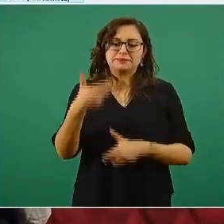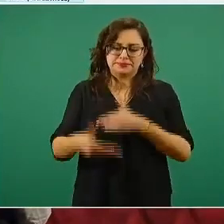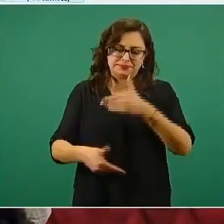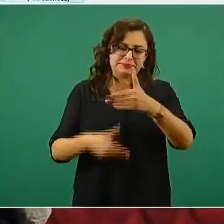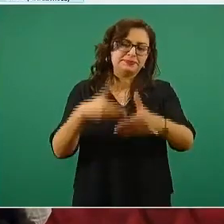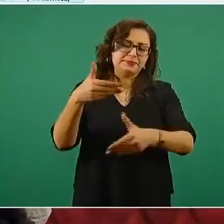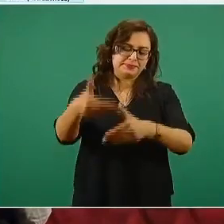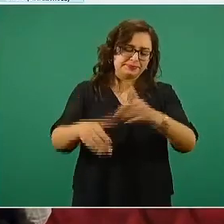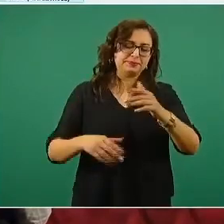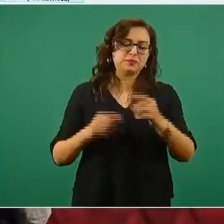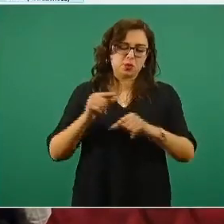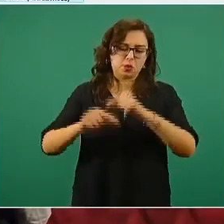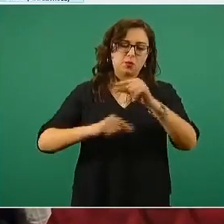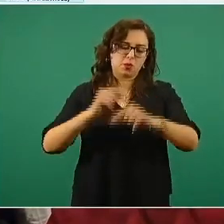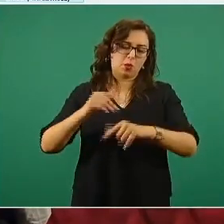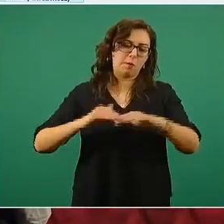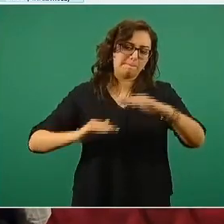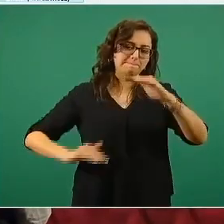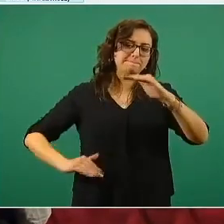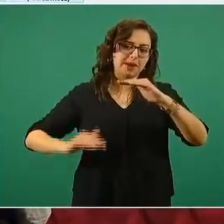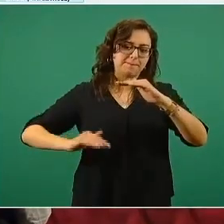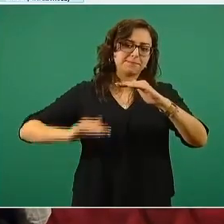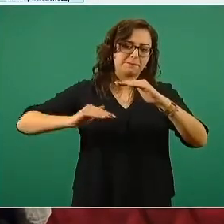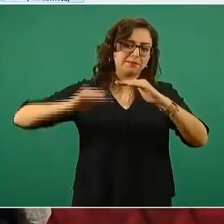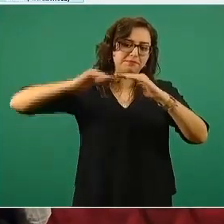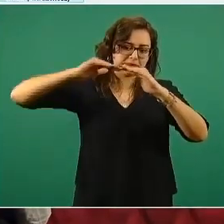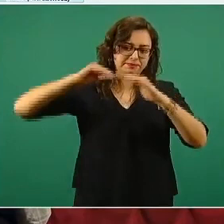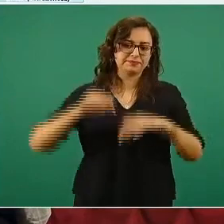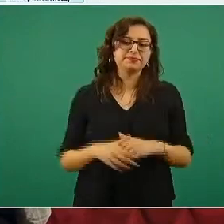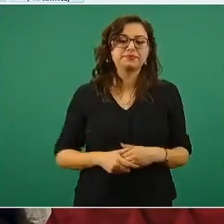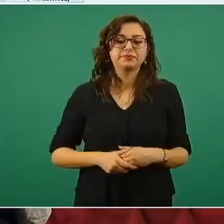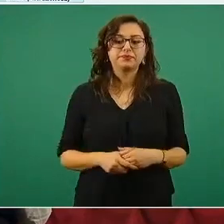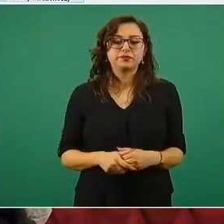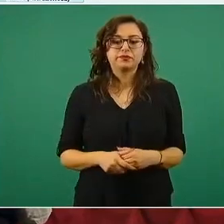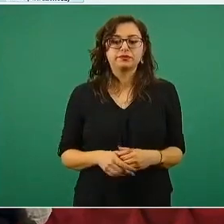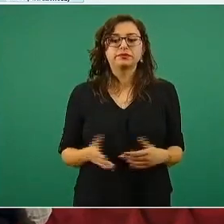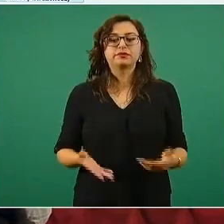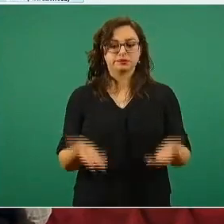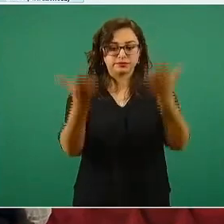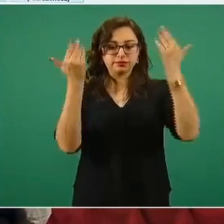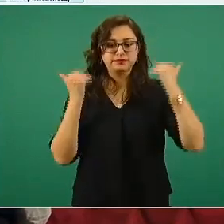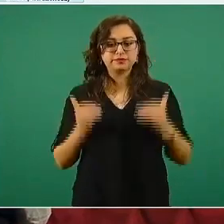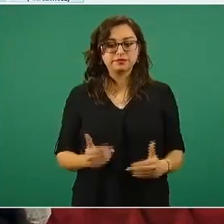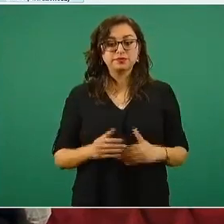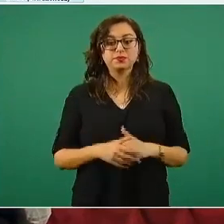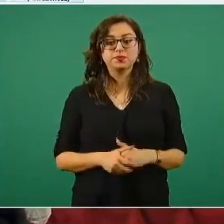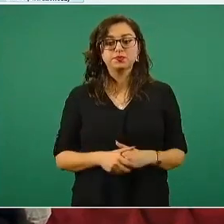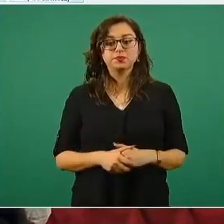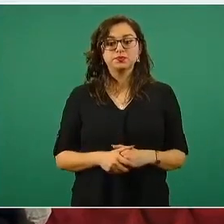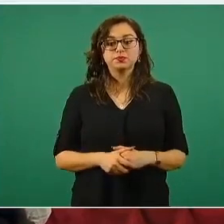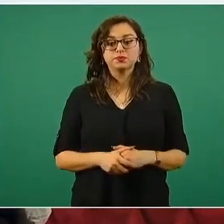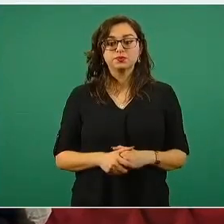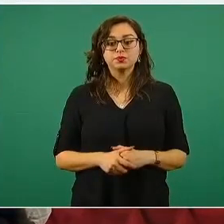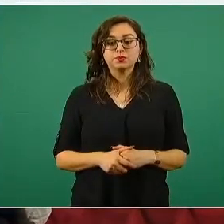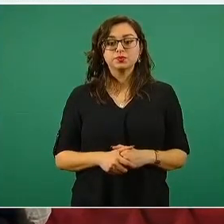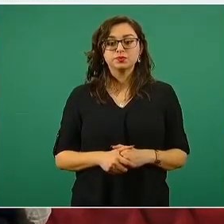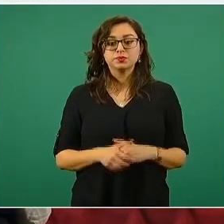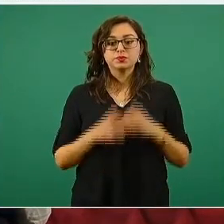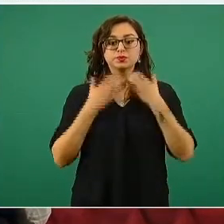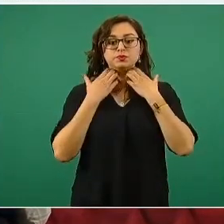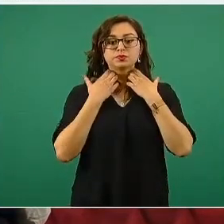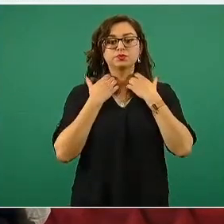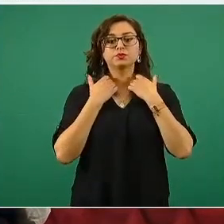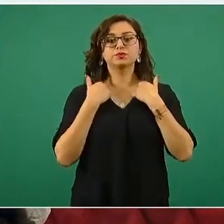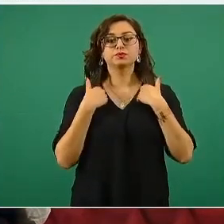avances más importantes en siguientes días. Veamos la siguiente diapositiva. Bien,